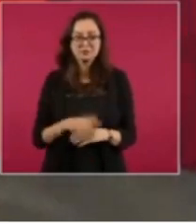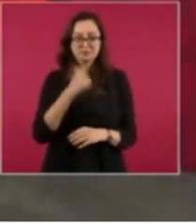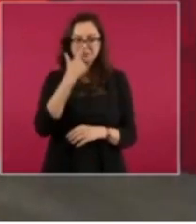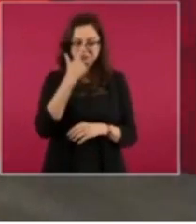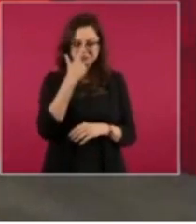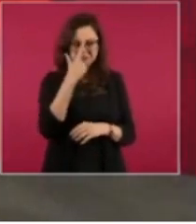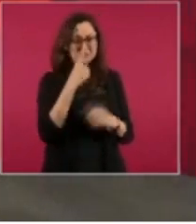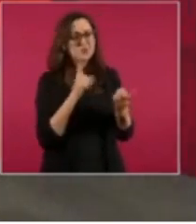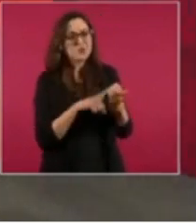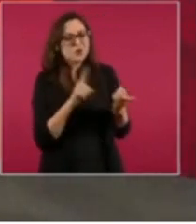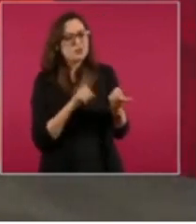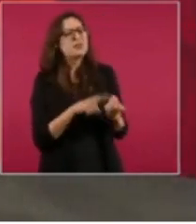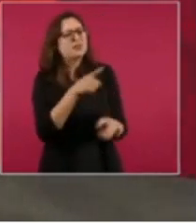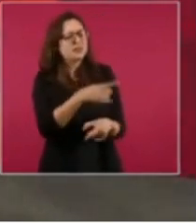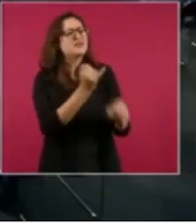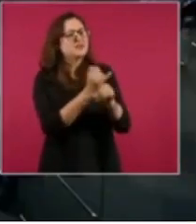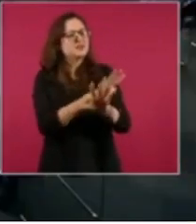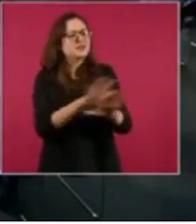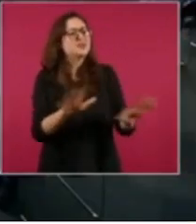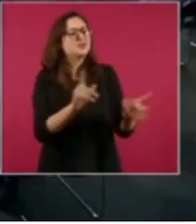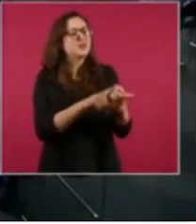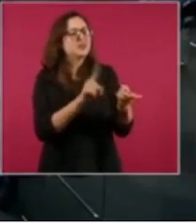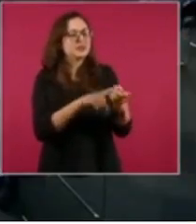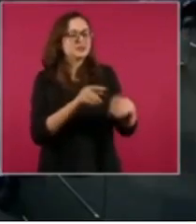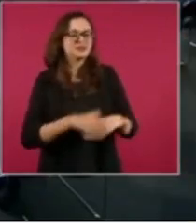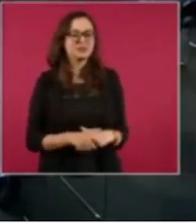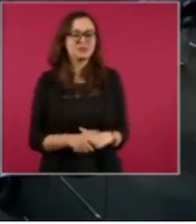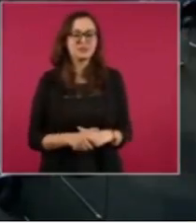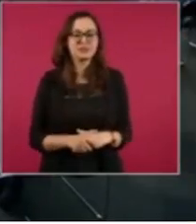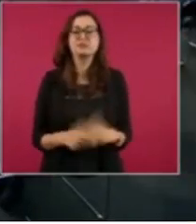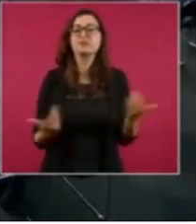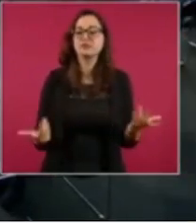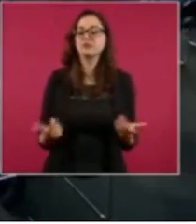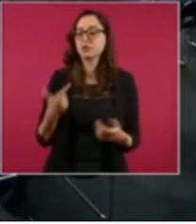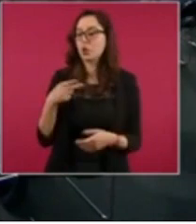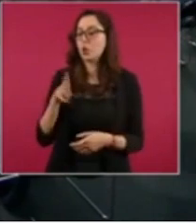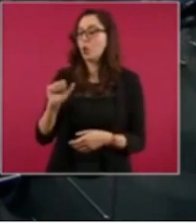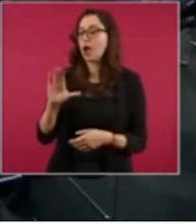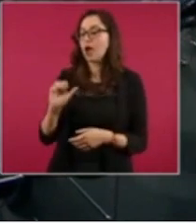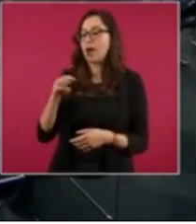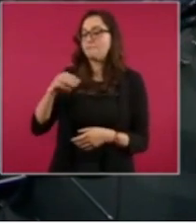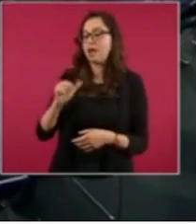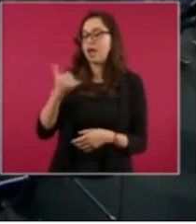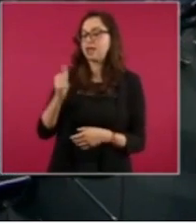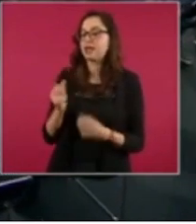salió eso de la empresa se desprende de guacamayas